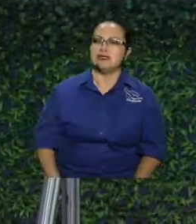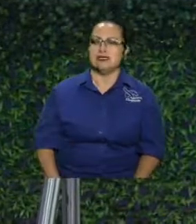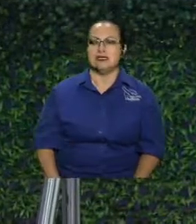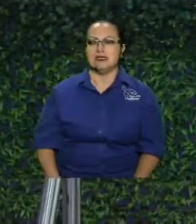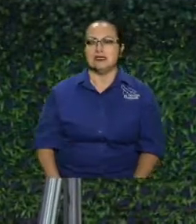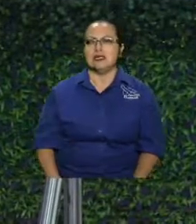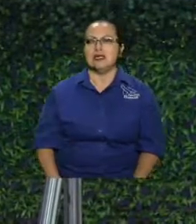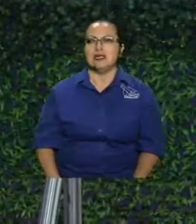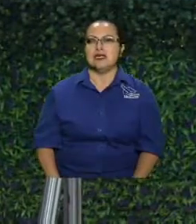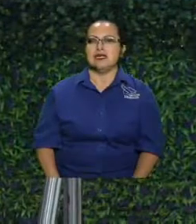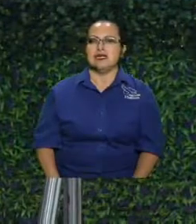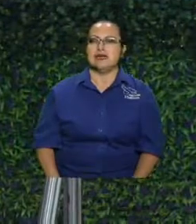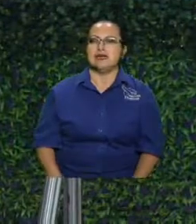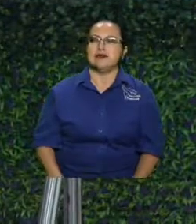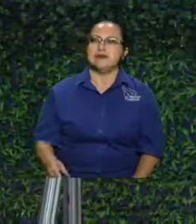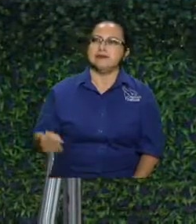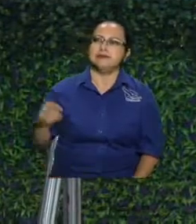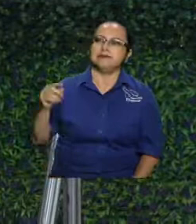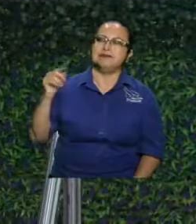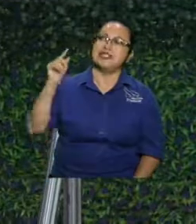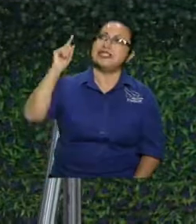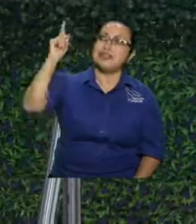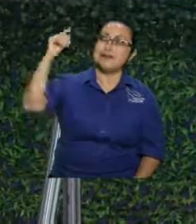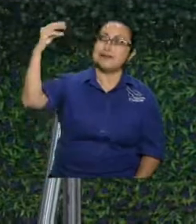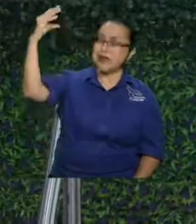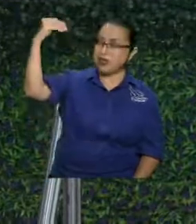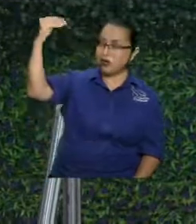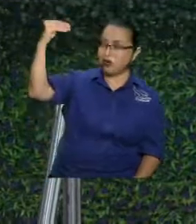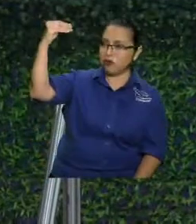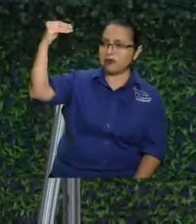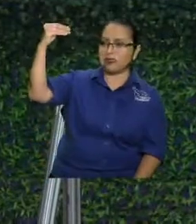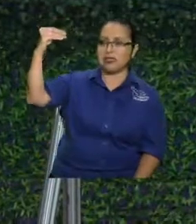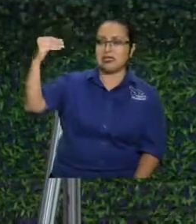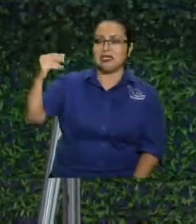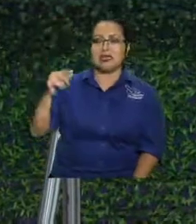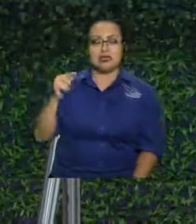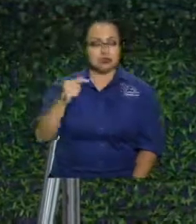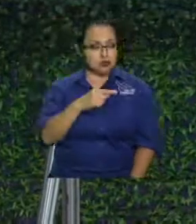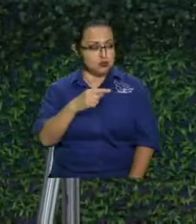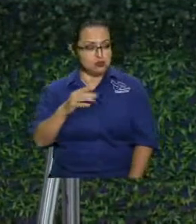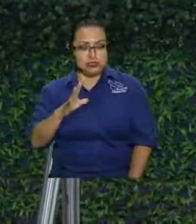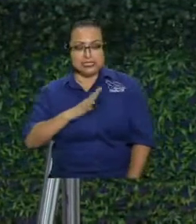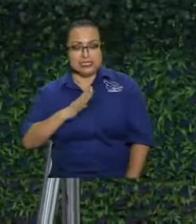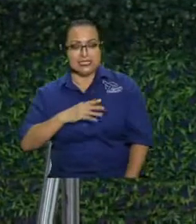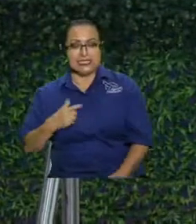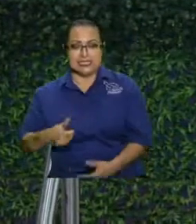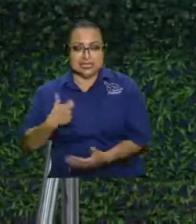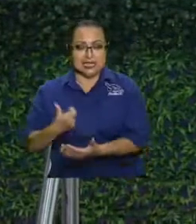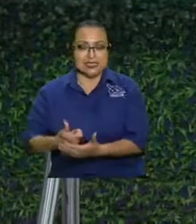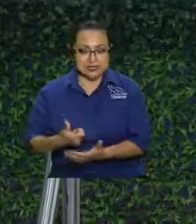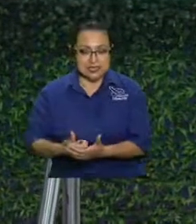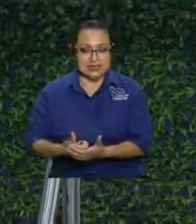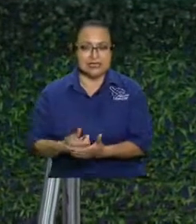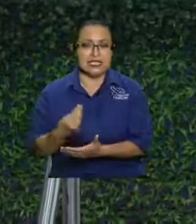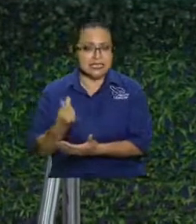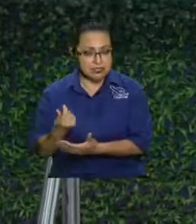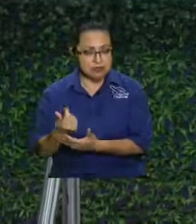Señor: ¿y tú no tienes esa cantidad? Sí, le dije. Entonces, ¿por qué no lo diste tú?